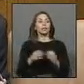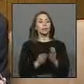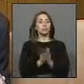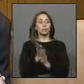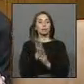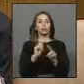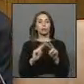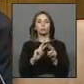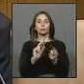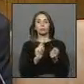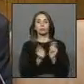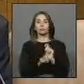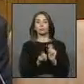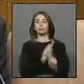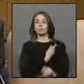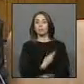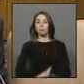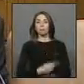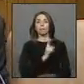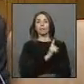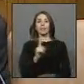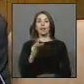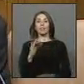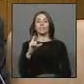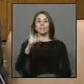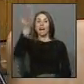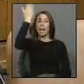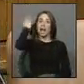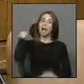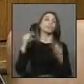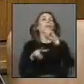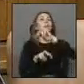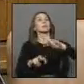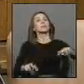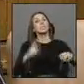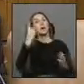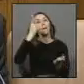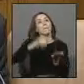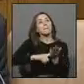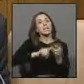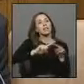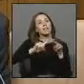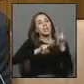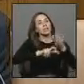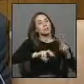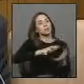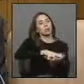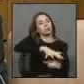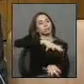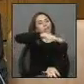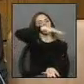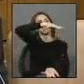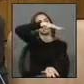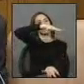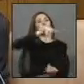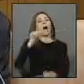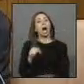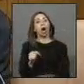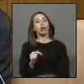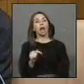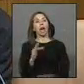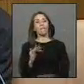reforma, Presidente, cada fiscal tenía que investigar mil causas en promedio. Hoy día los fiscales tienen que